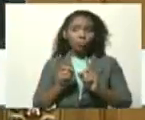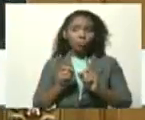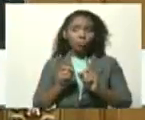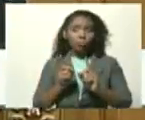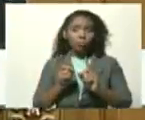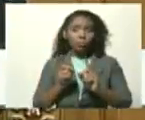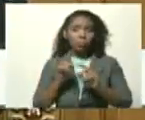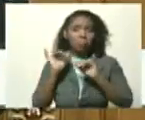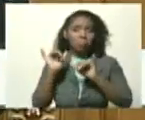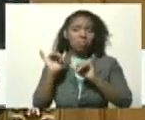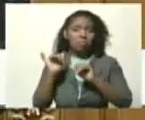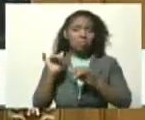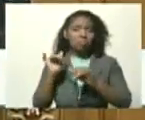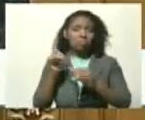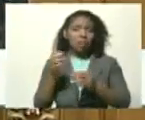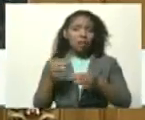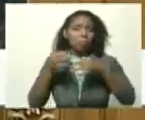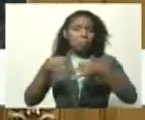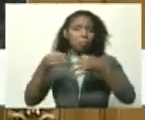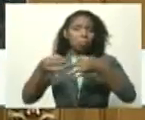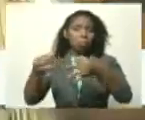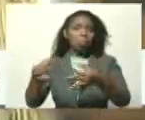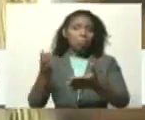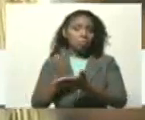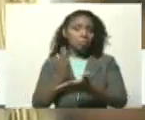los mismos de siempre, pues, los mismos.